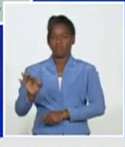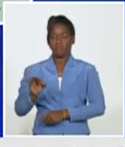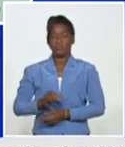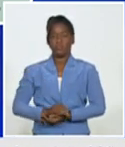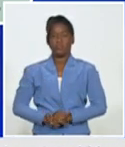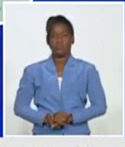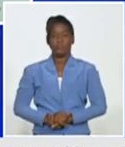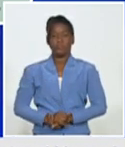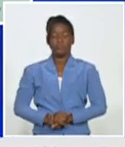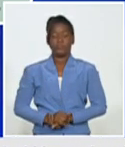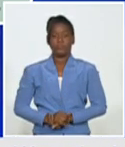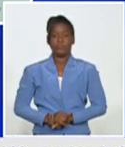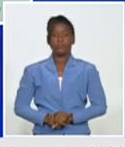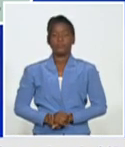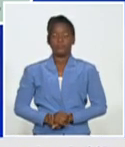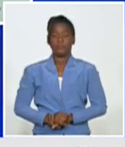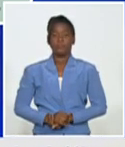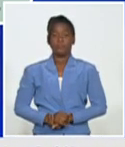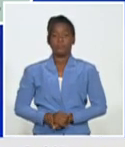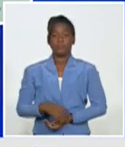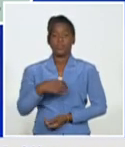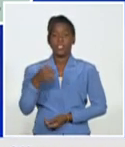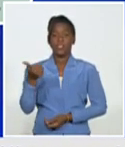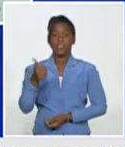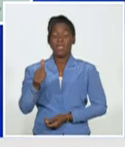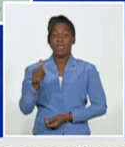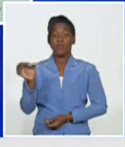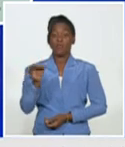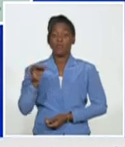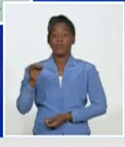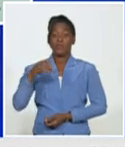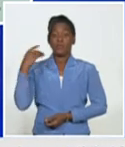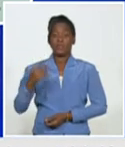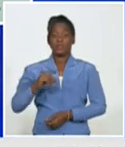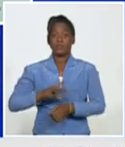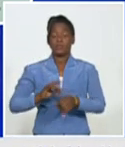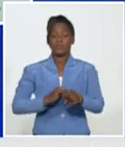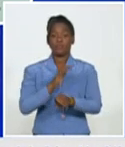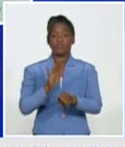Dispersos ayer también en sus 10 municipios. Matanzas 5,